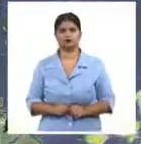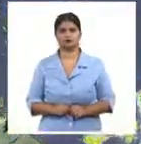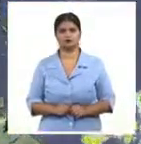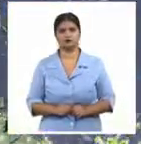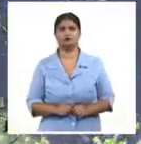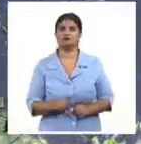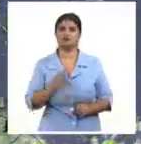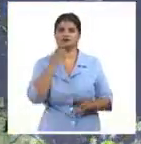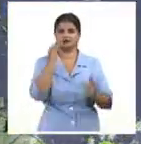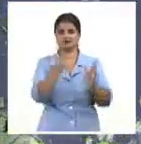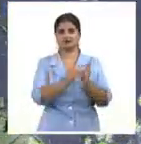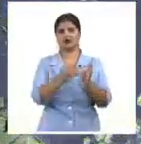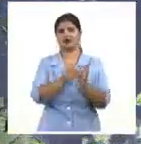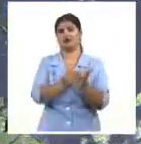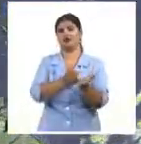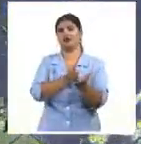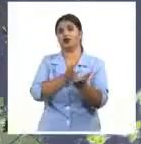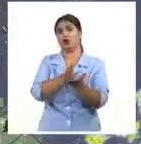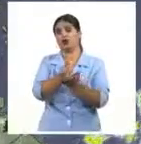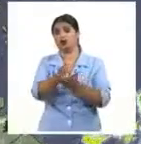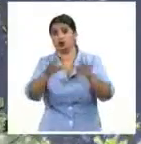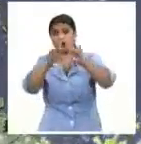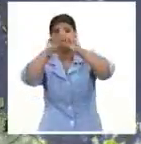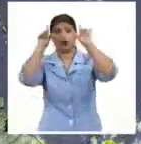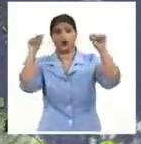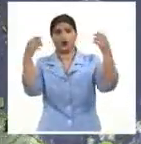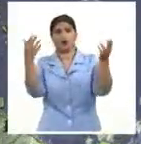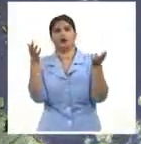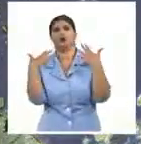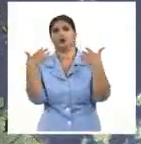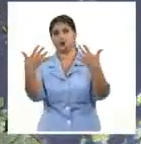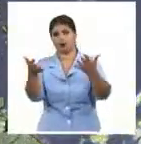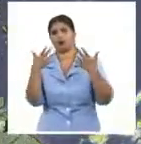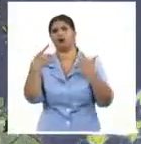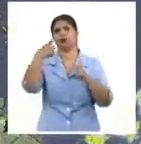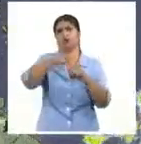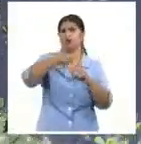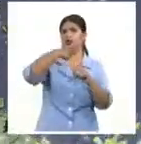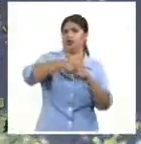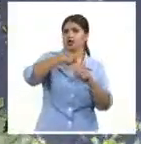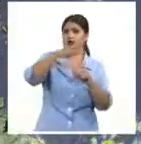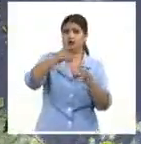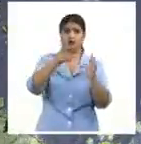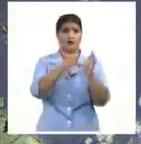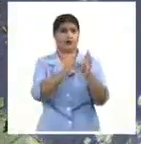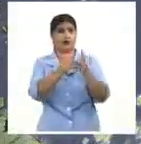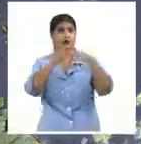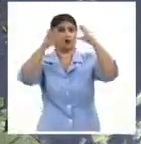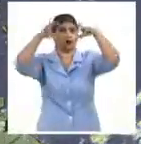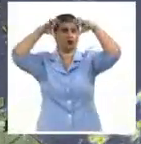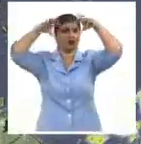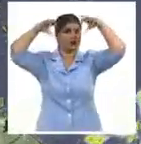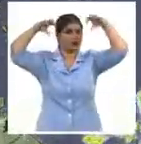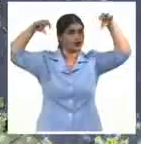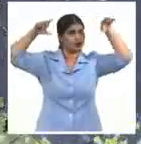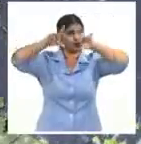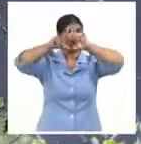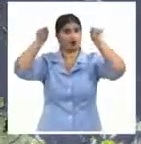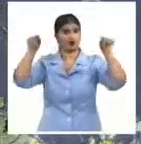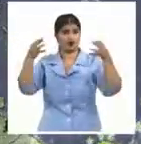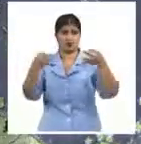Buenas tardes. Continúan las temperaturas calurosas en gran parte de Cuba y las precipitaciones en horas de la tarde. Esas lluvias son propias de esta época